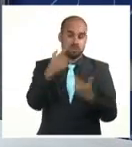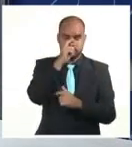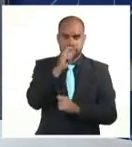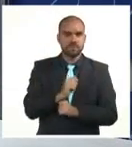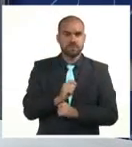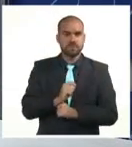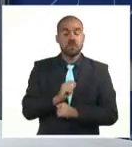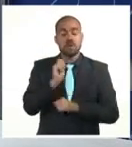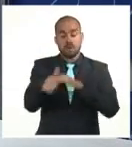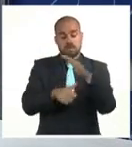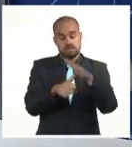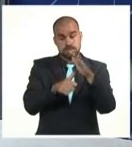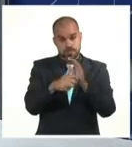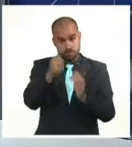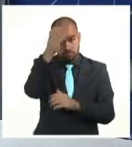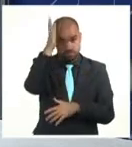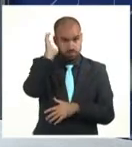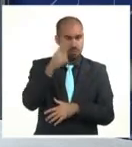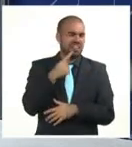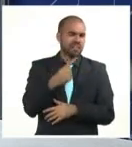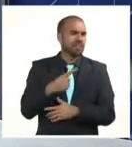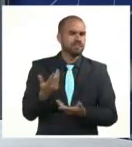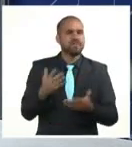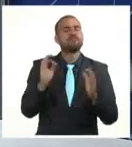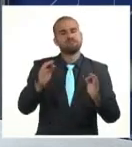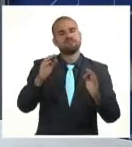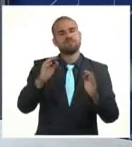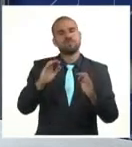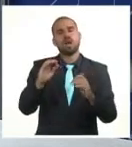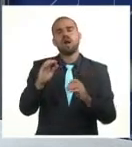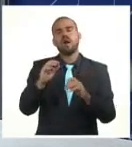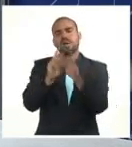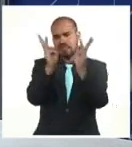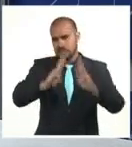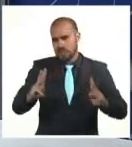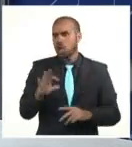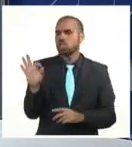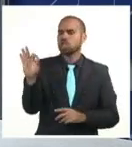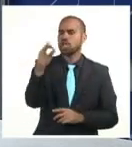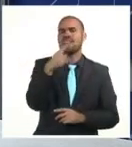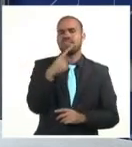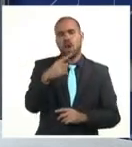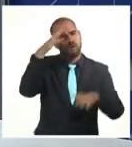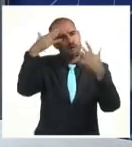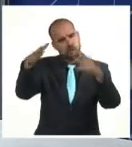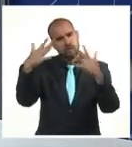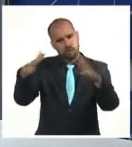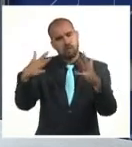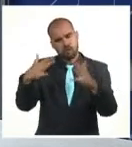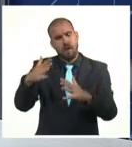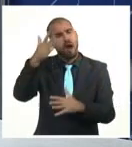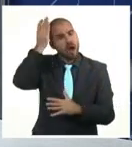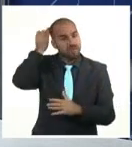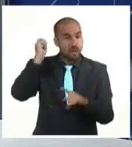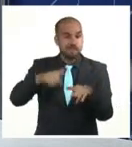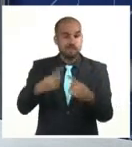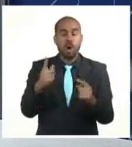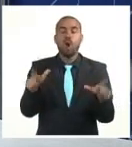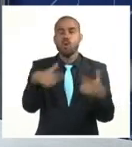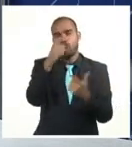presidente de la república miguel díaz-canel bermúdez escribió en twitter felicidades mi general de ejército en sus 91